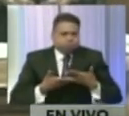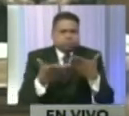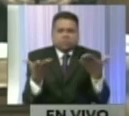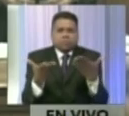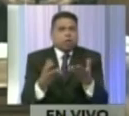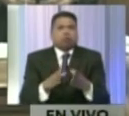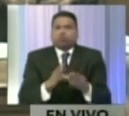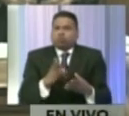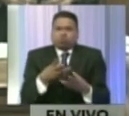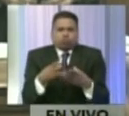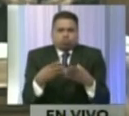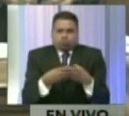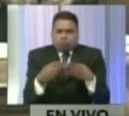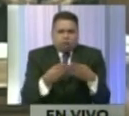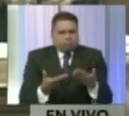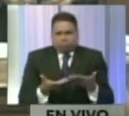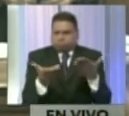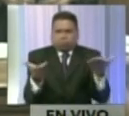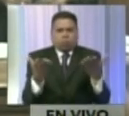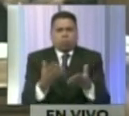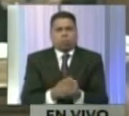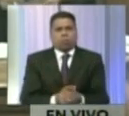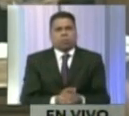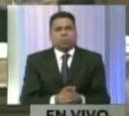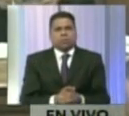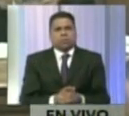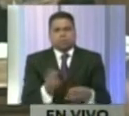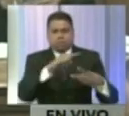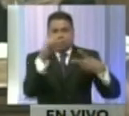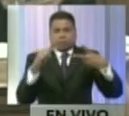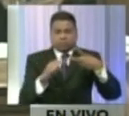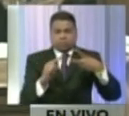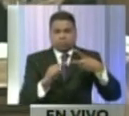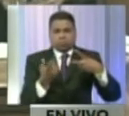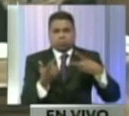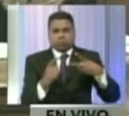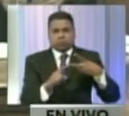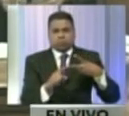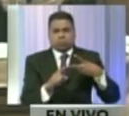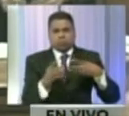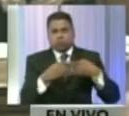todo lo que se pueda. Y en el DICOM unos